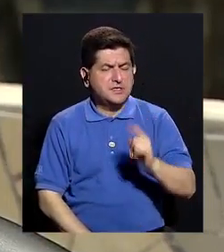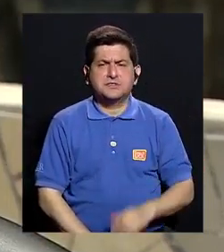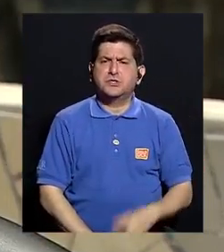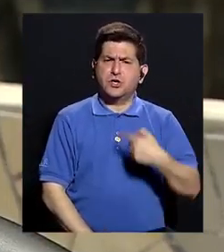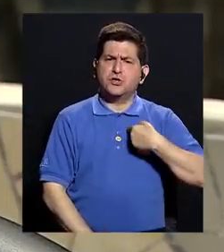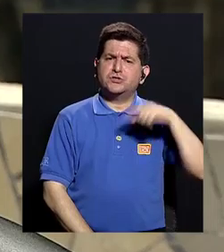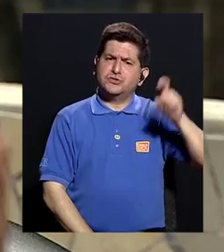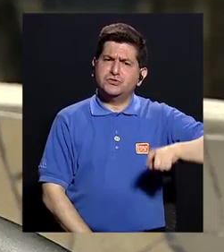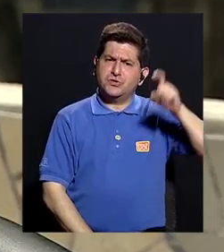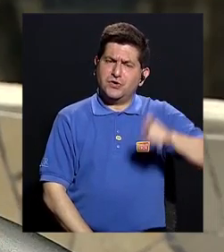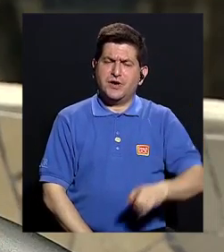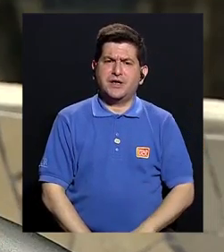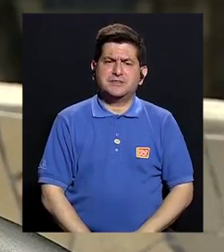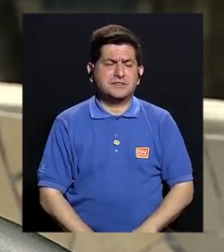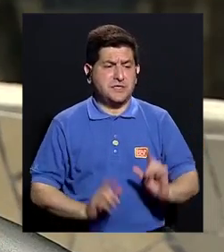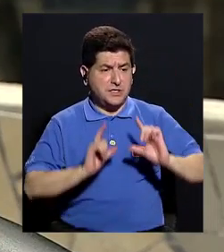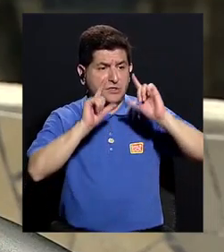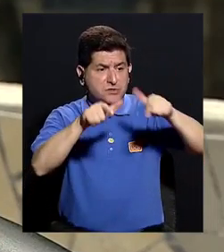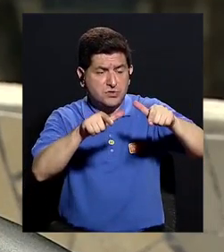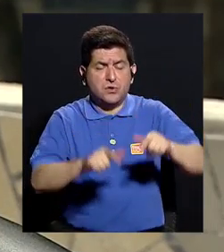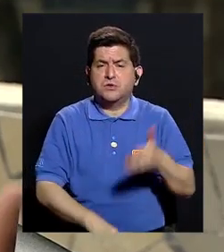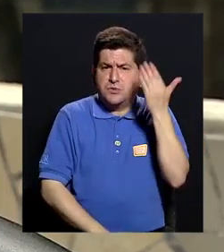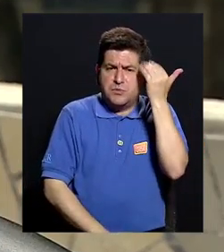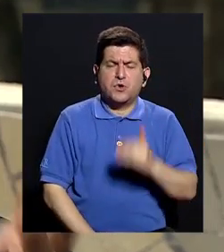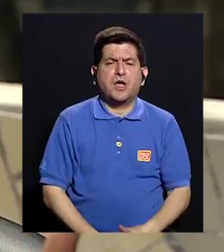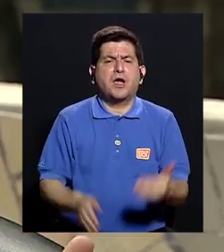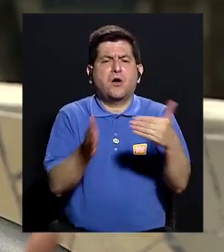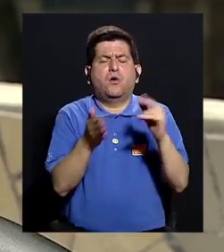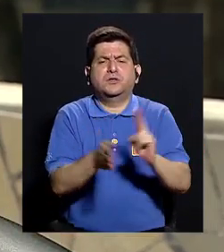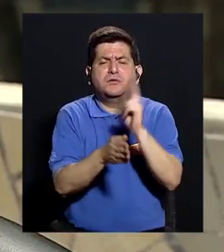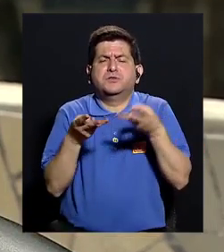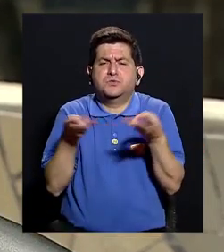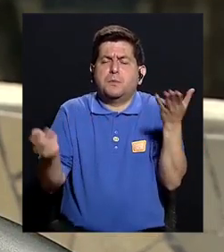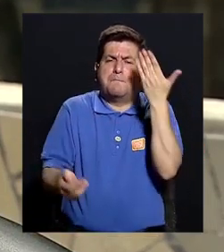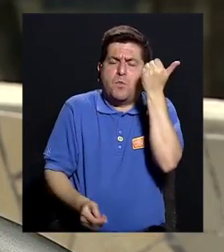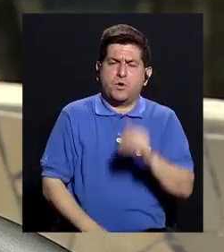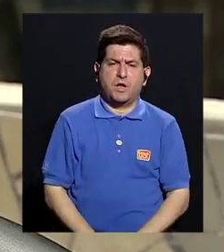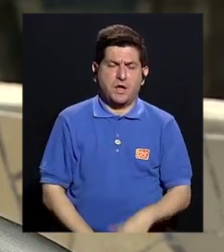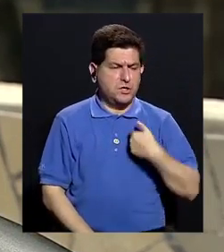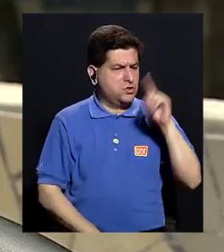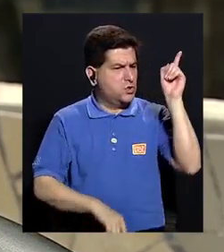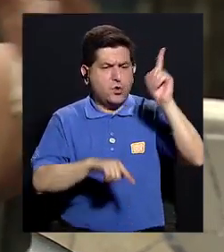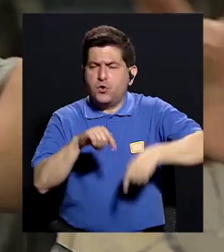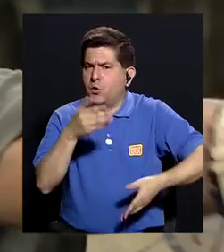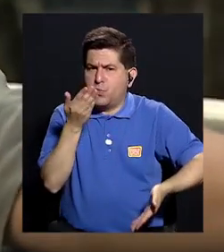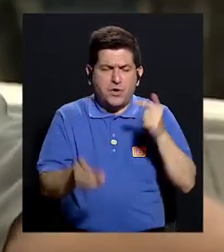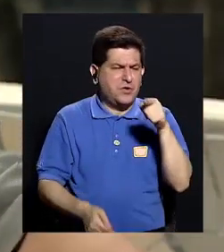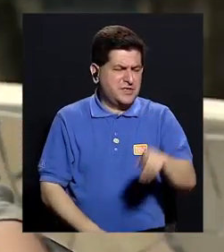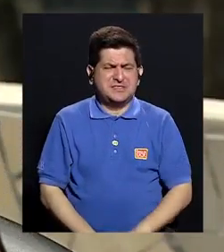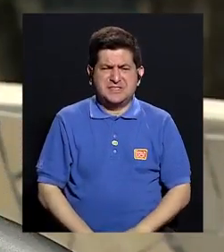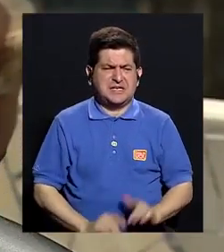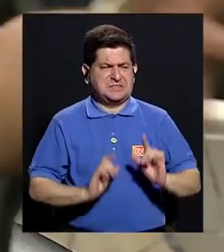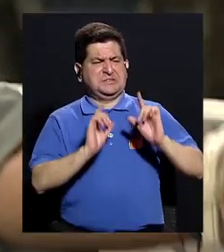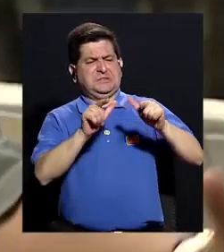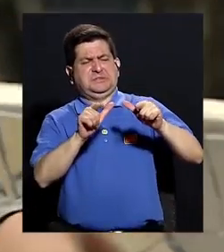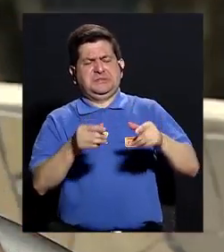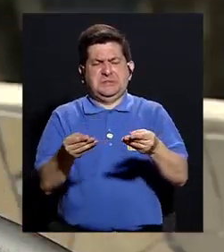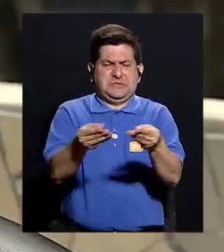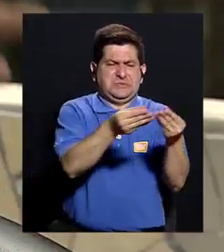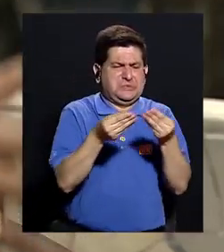explicarnos por qué yo tengo que botar la basura, por qué tengo que reciclar, por qué no puedo dejar esto hecho un